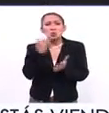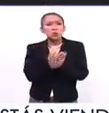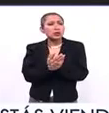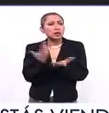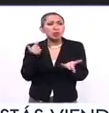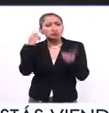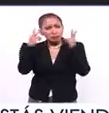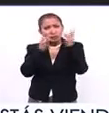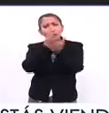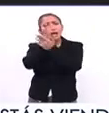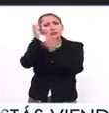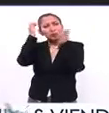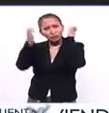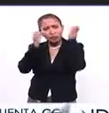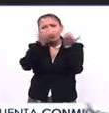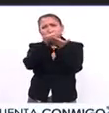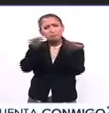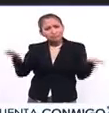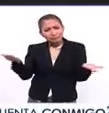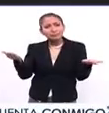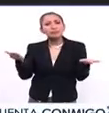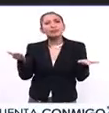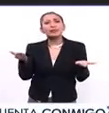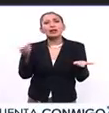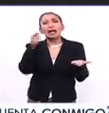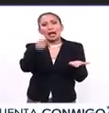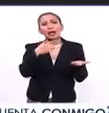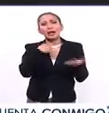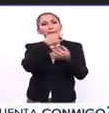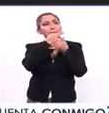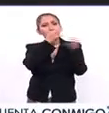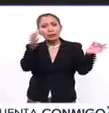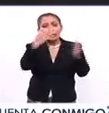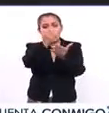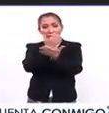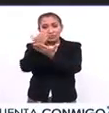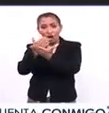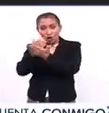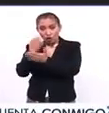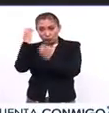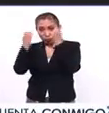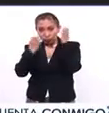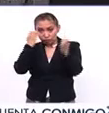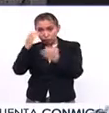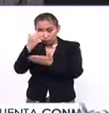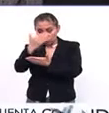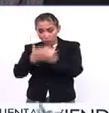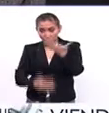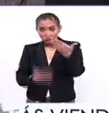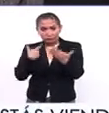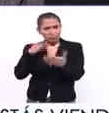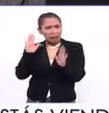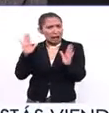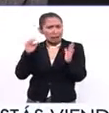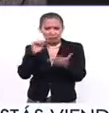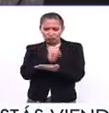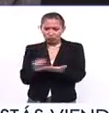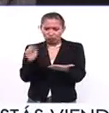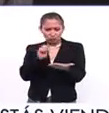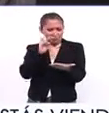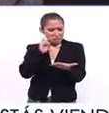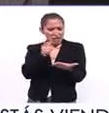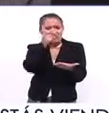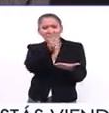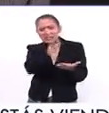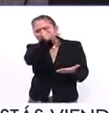que visiten la vuelta exposición, que hemos publicado un catálogo de esta muestra también. Donde que tienes un texto magnífico, nos ubica muy